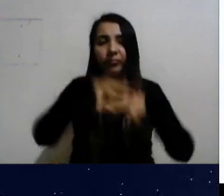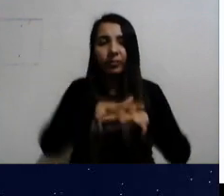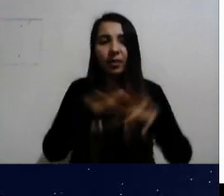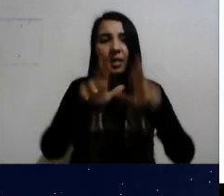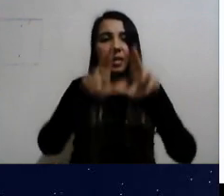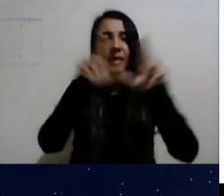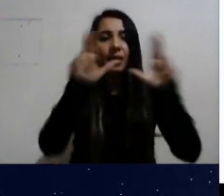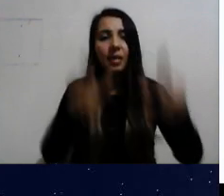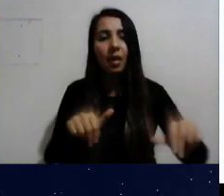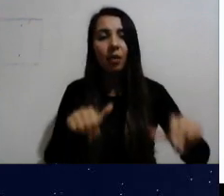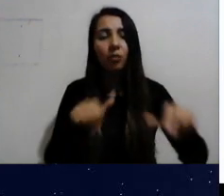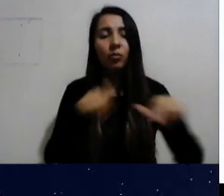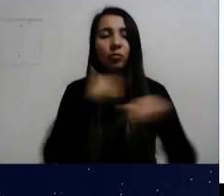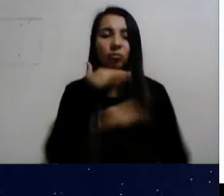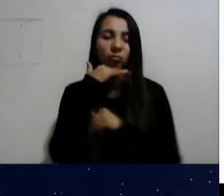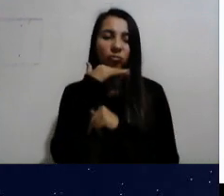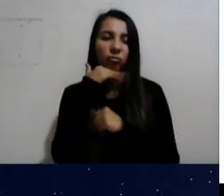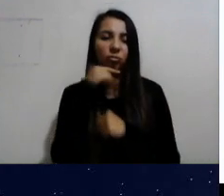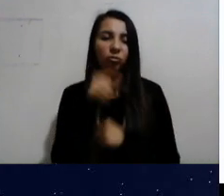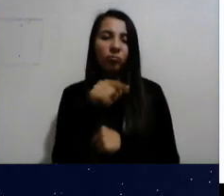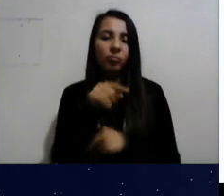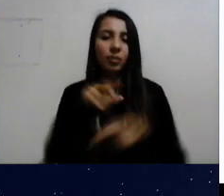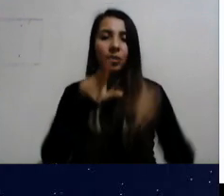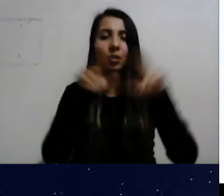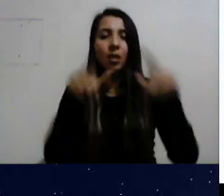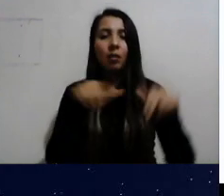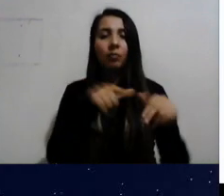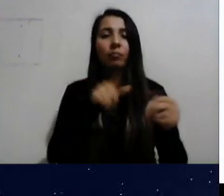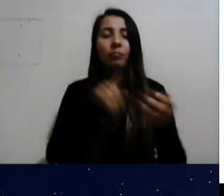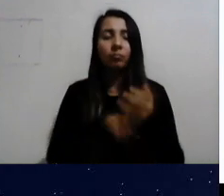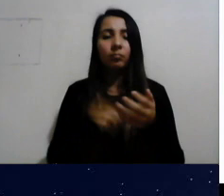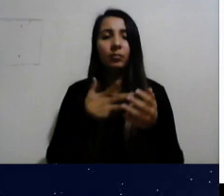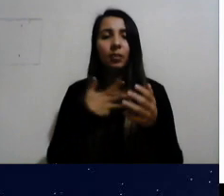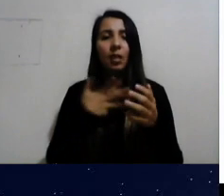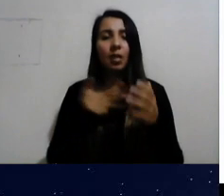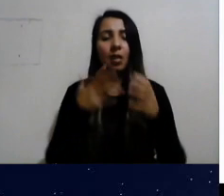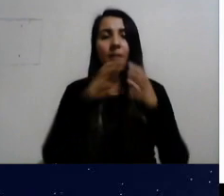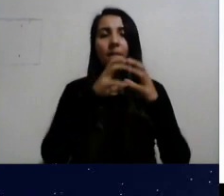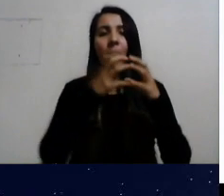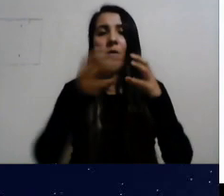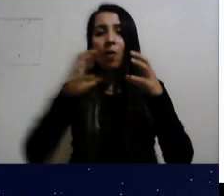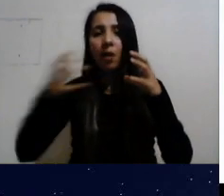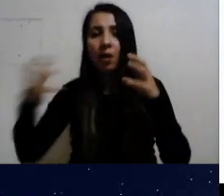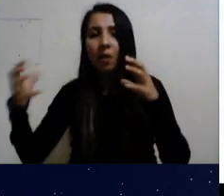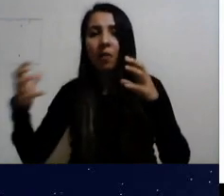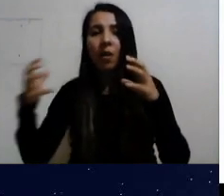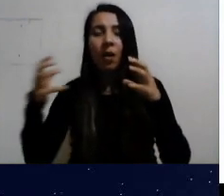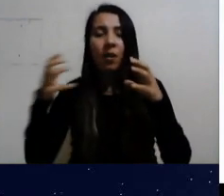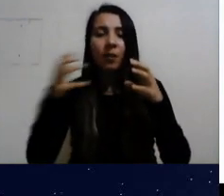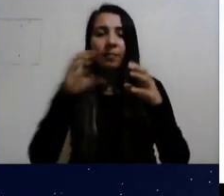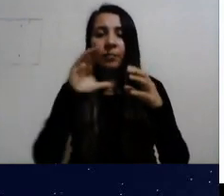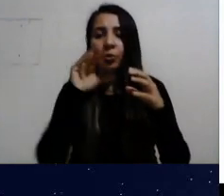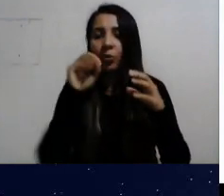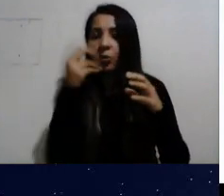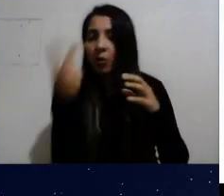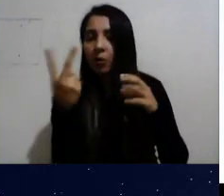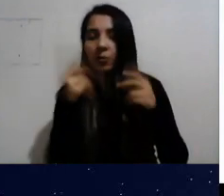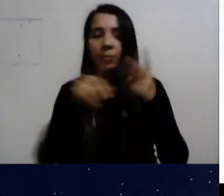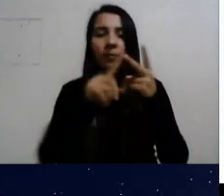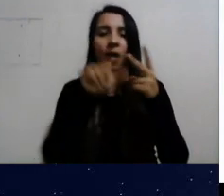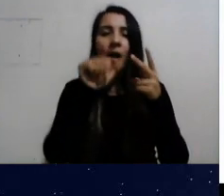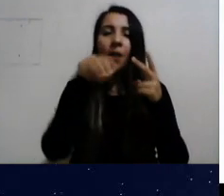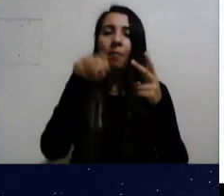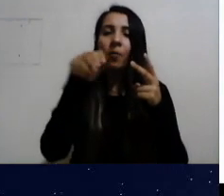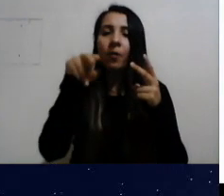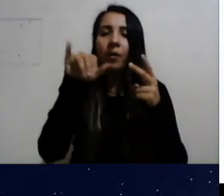mezclas de hielo sucio, porque tenía también pues, moléculas de CO2,